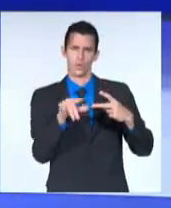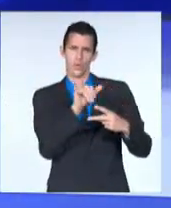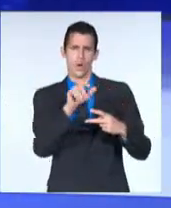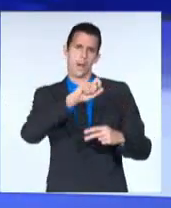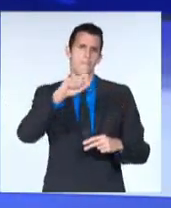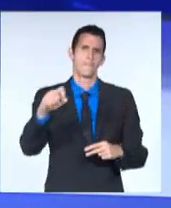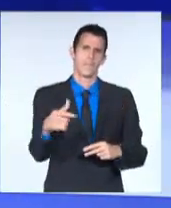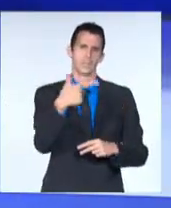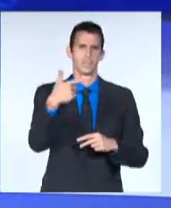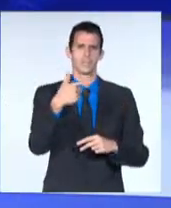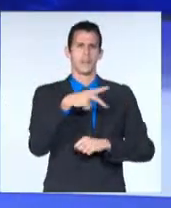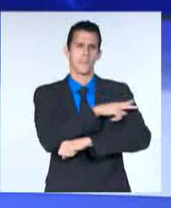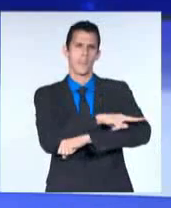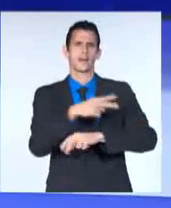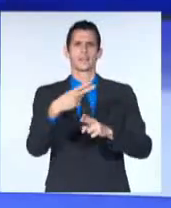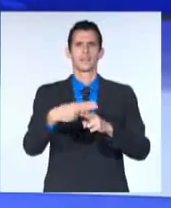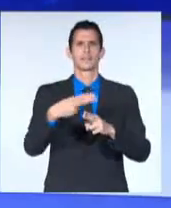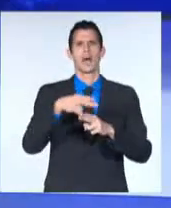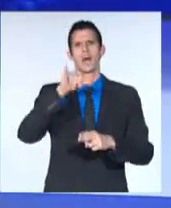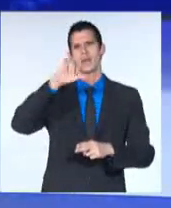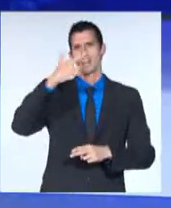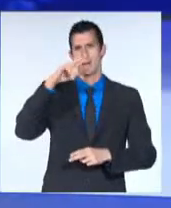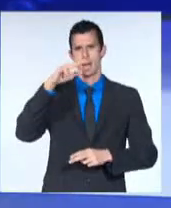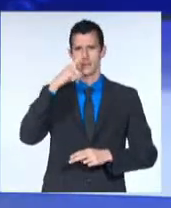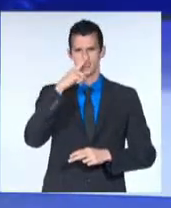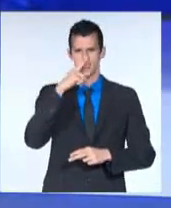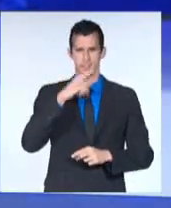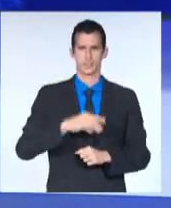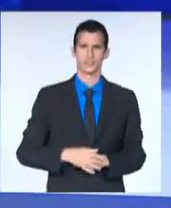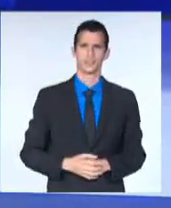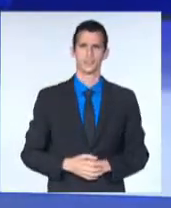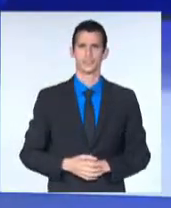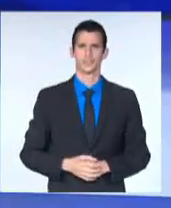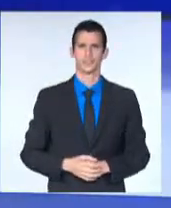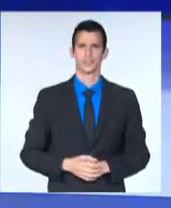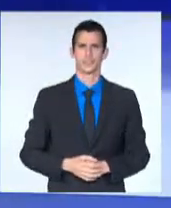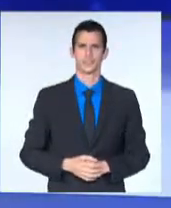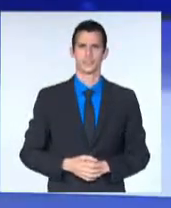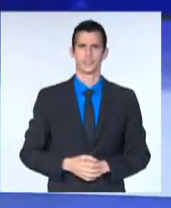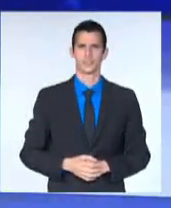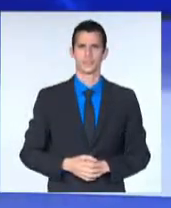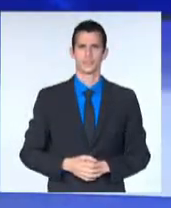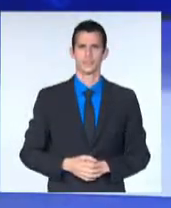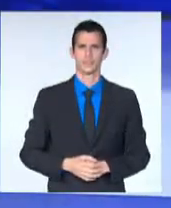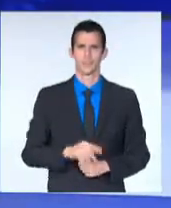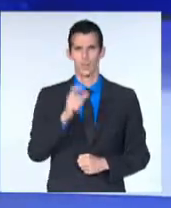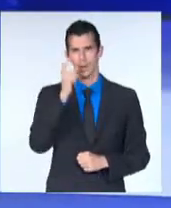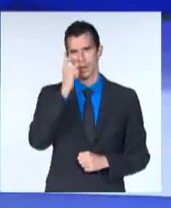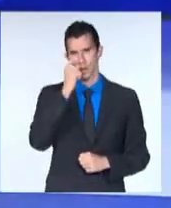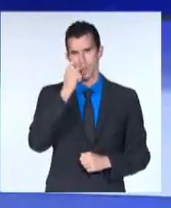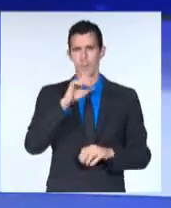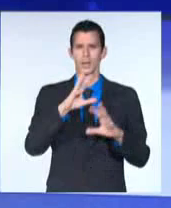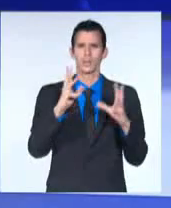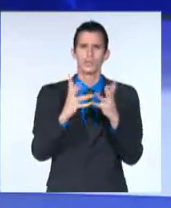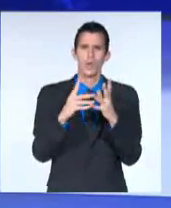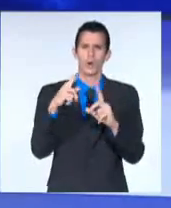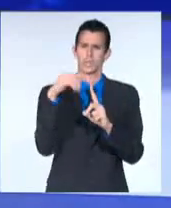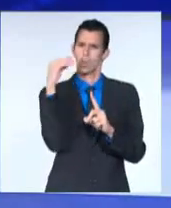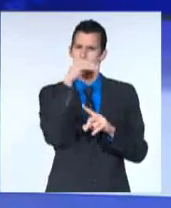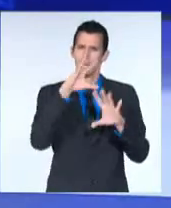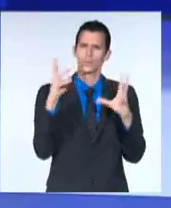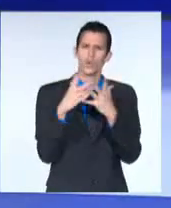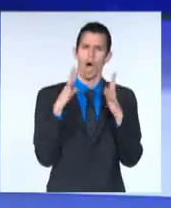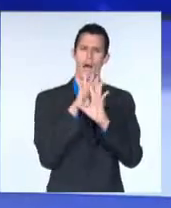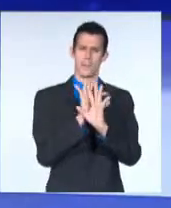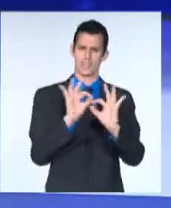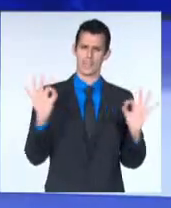Irán para asuntos de ciencia, tecnología y economía basada en el conocimiento, doctor Ruhollah Dehghani Firouz Abadi, quien visita Cuba